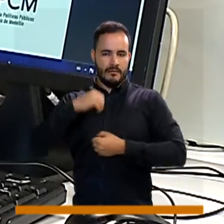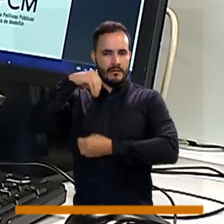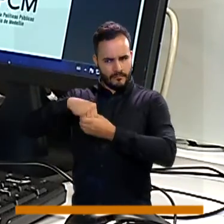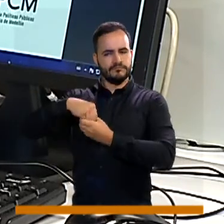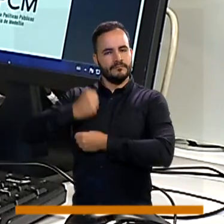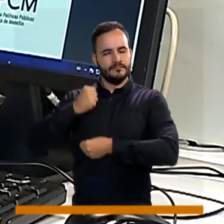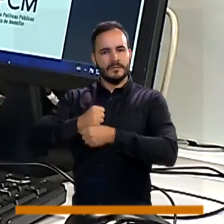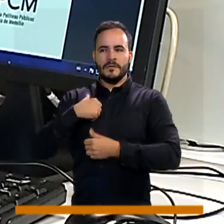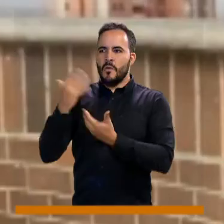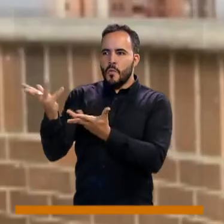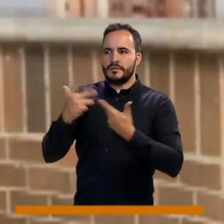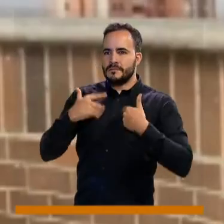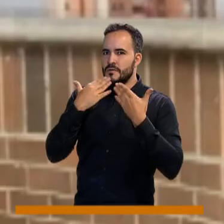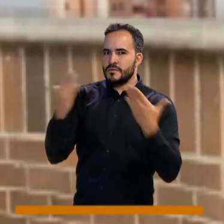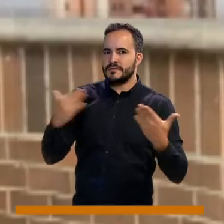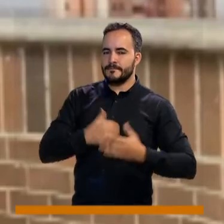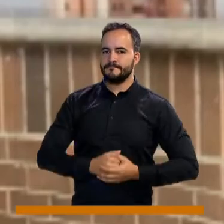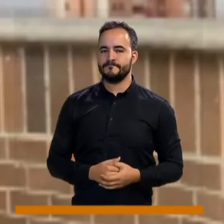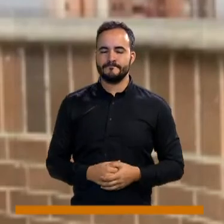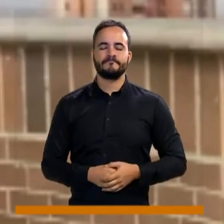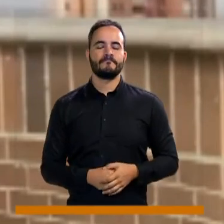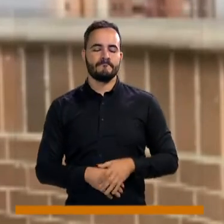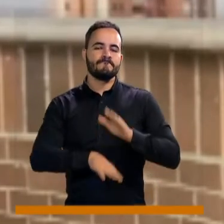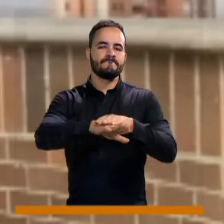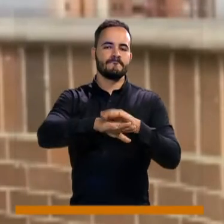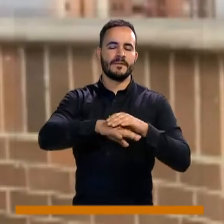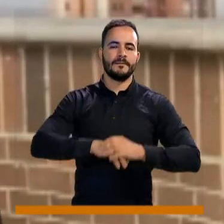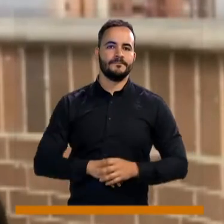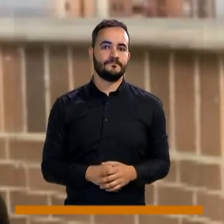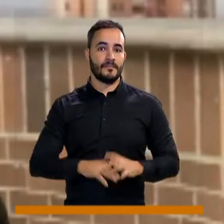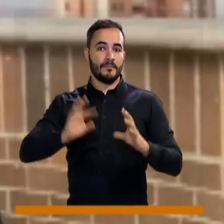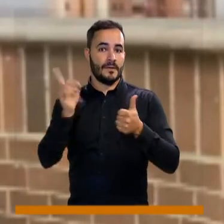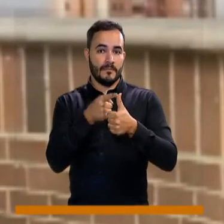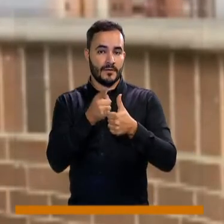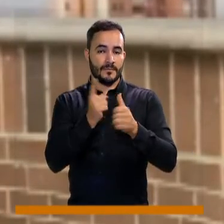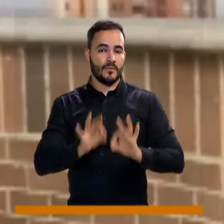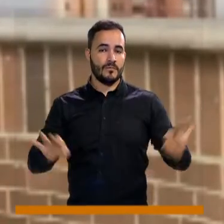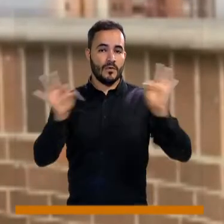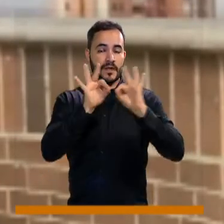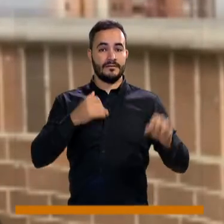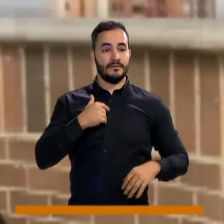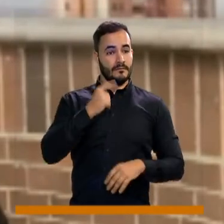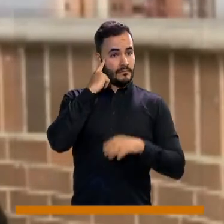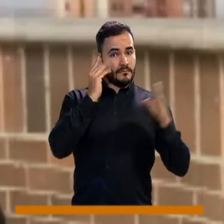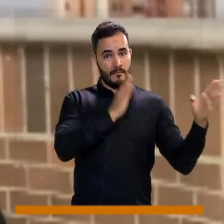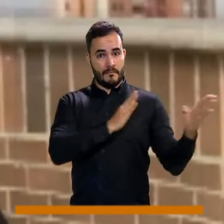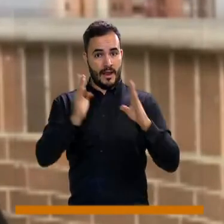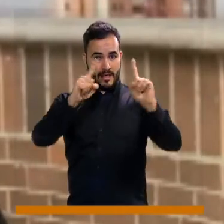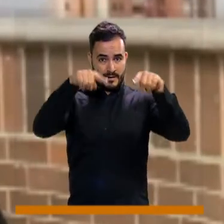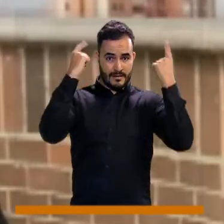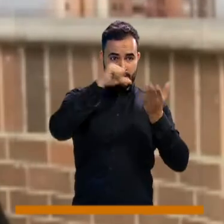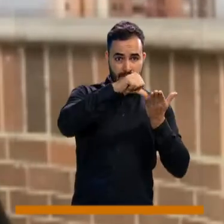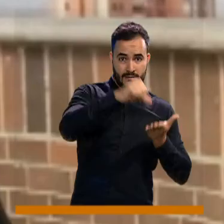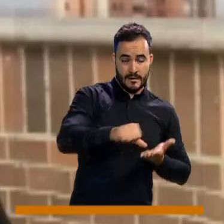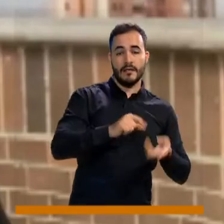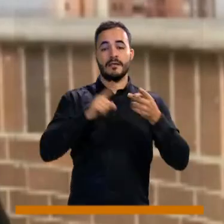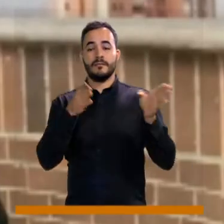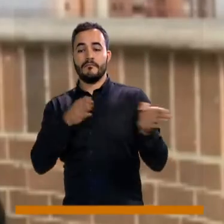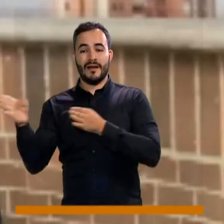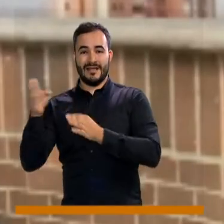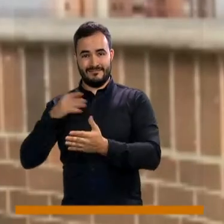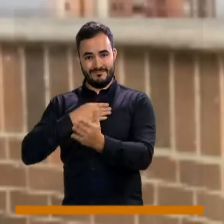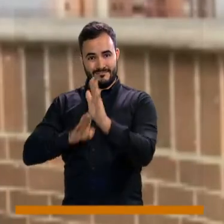informe? El primero es la necesidad de replantearse las metas del plan financiero y del plan de